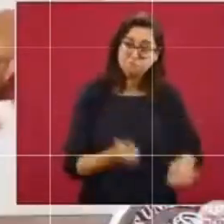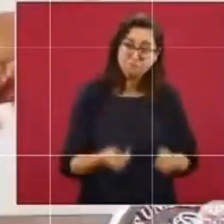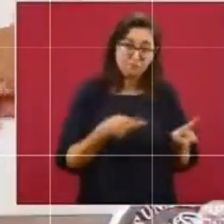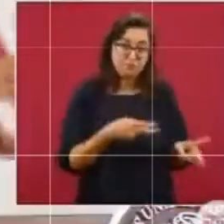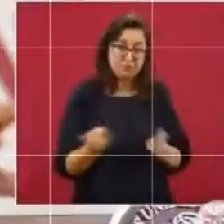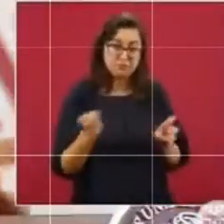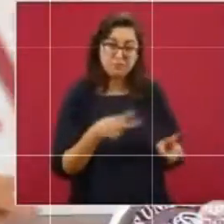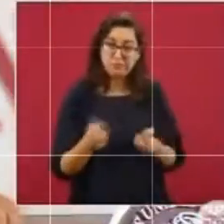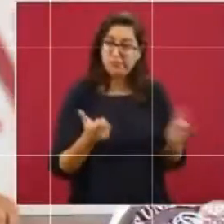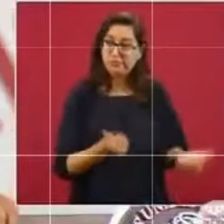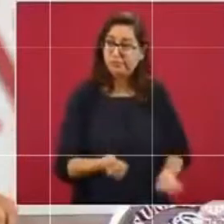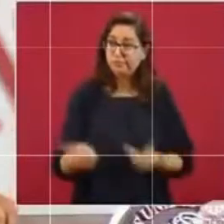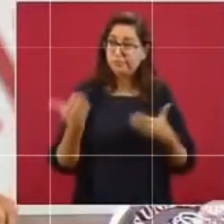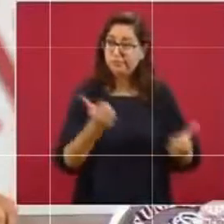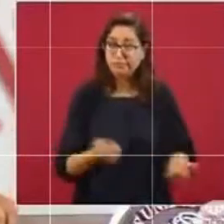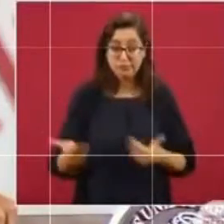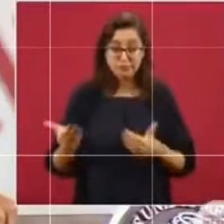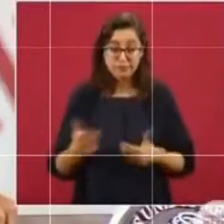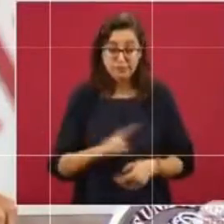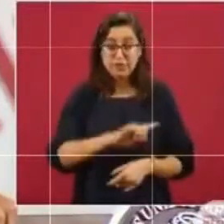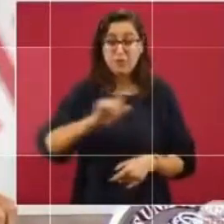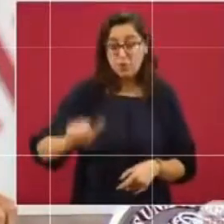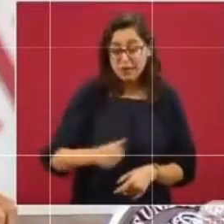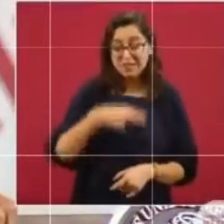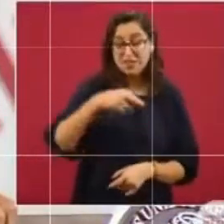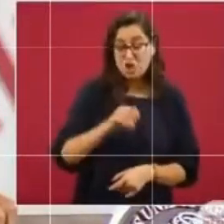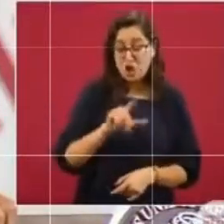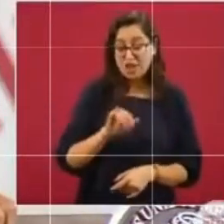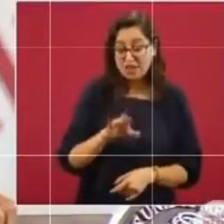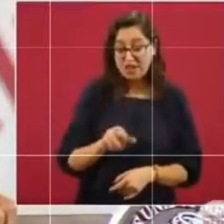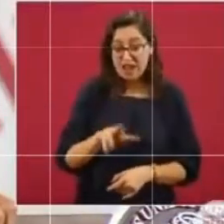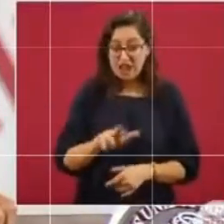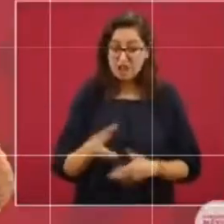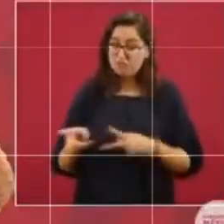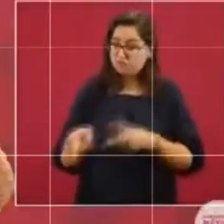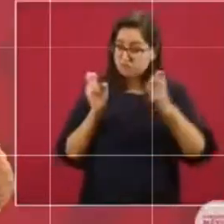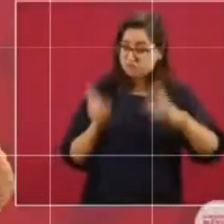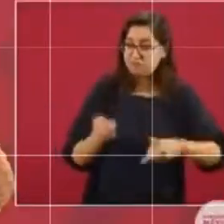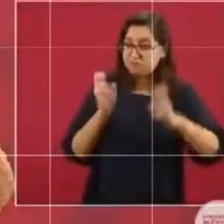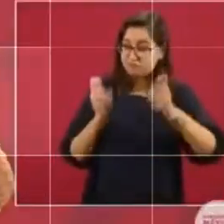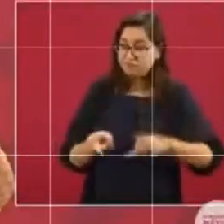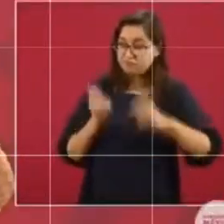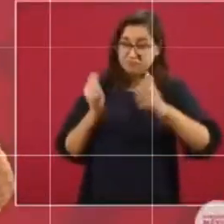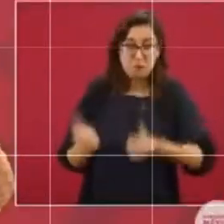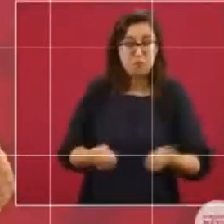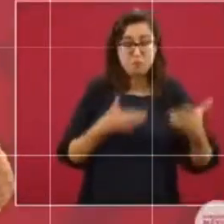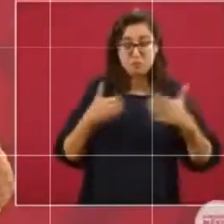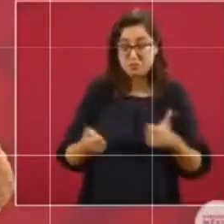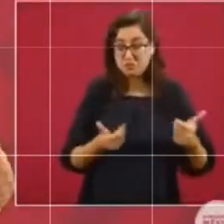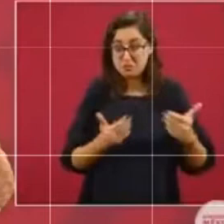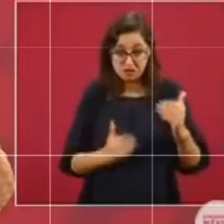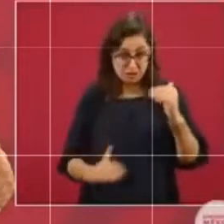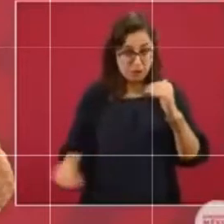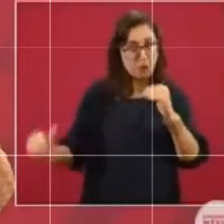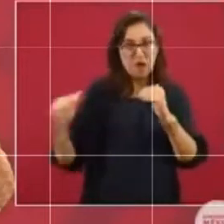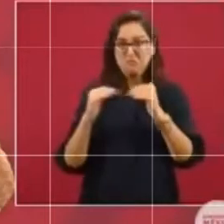el periodo neoliberal. Y en efecto, hay una monstruosa